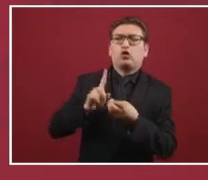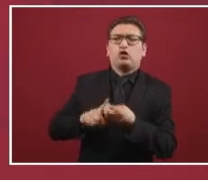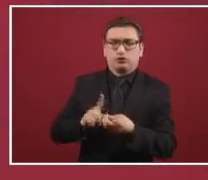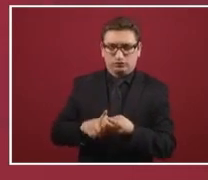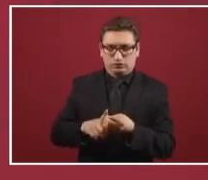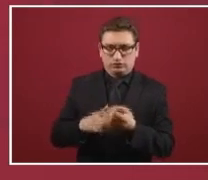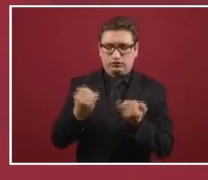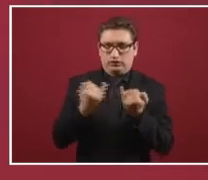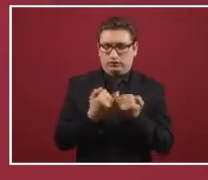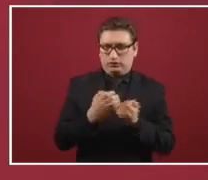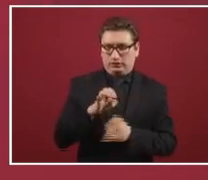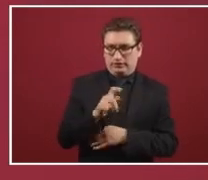ética, volvemos a lo mismo,